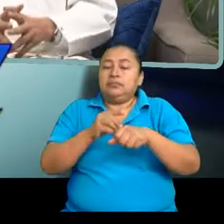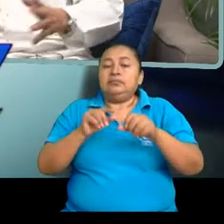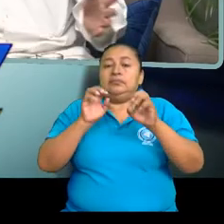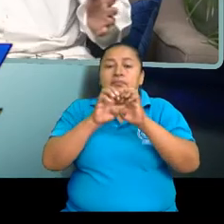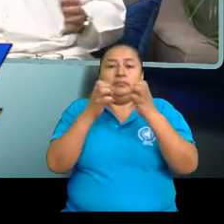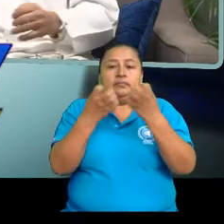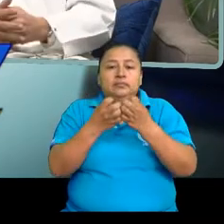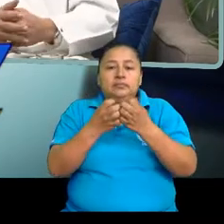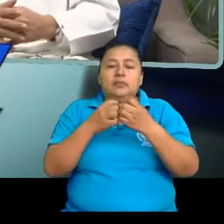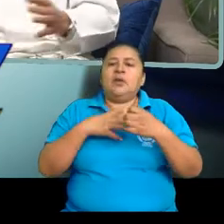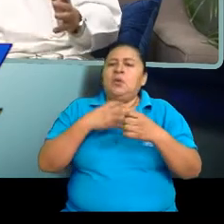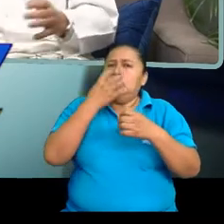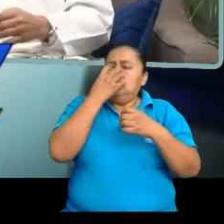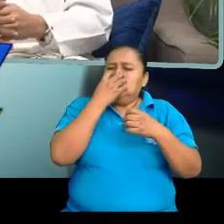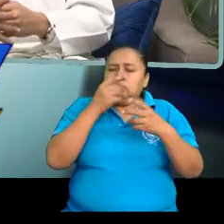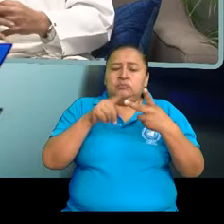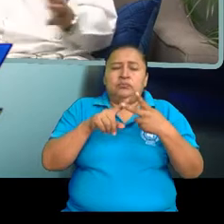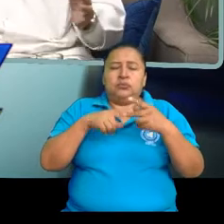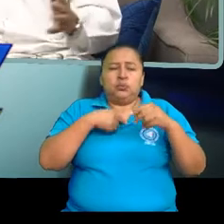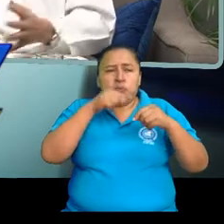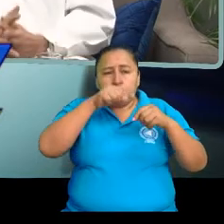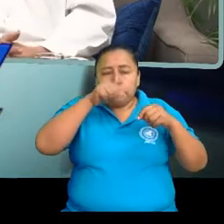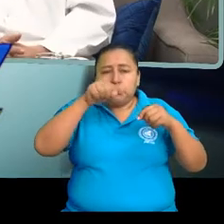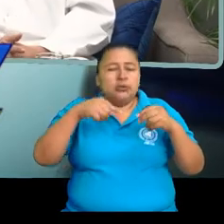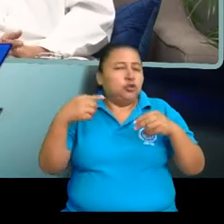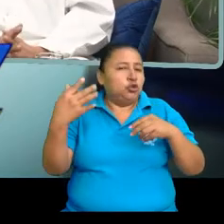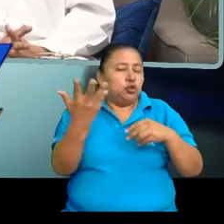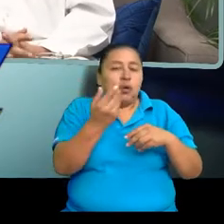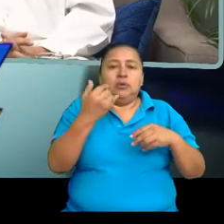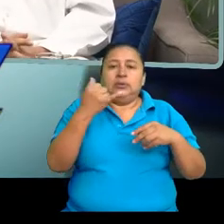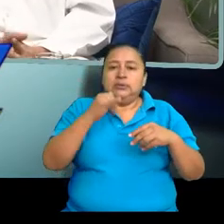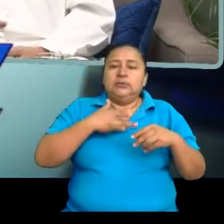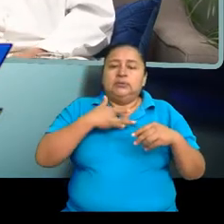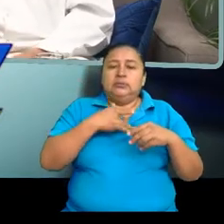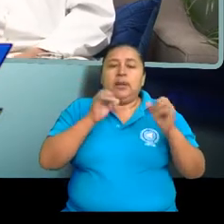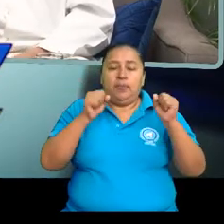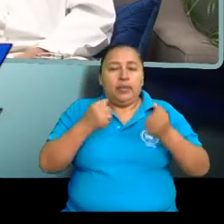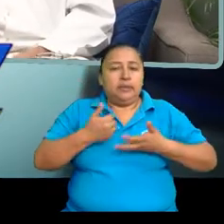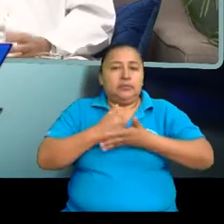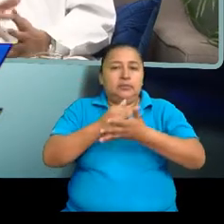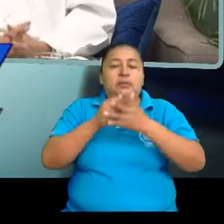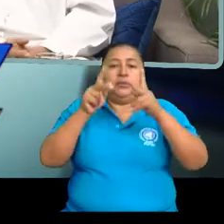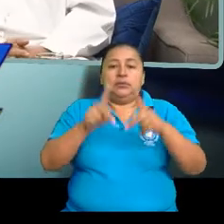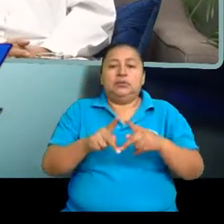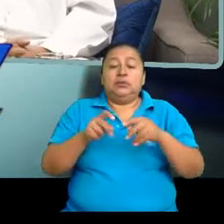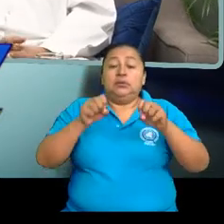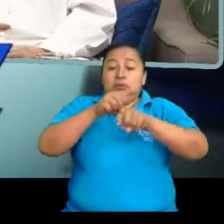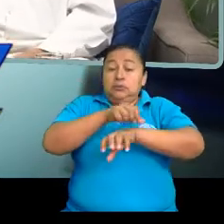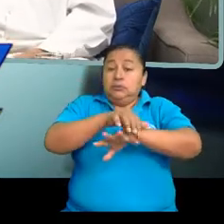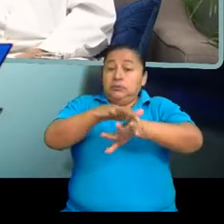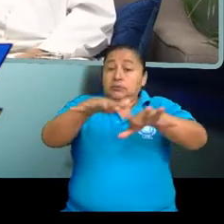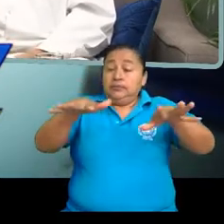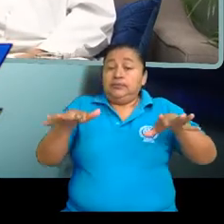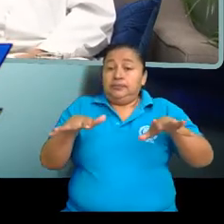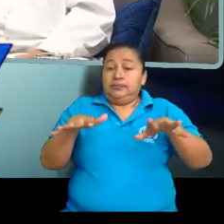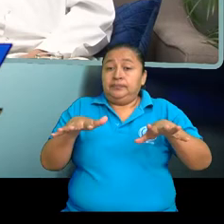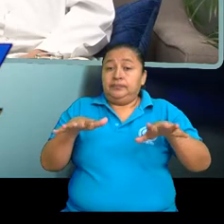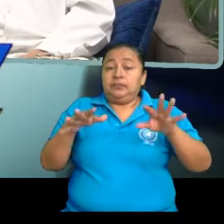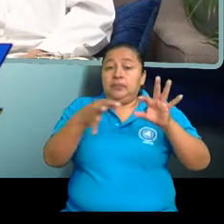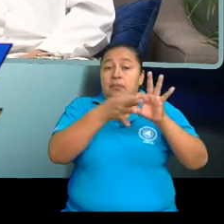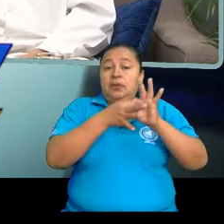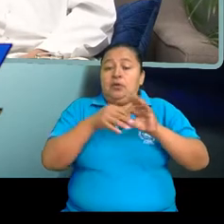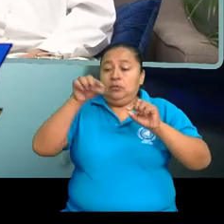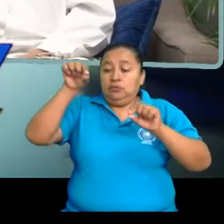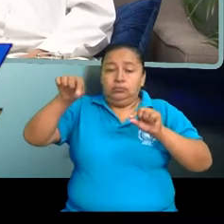de ventilaciones, monitores, todo lo que sea necesario para poder responder. Y una red de puntos